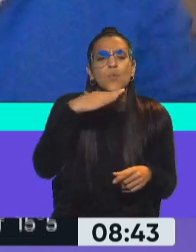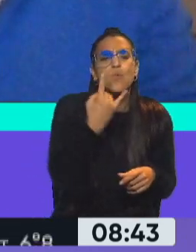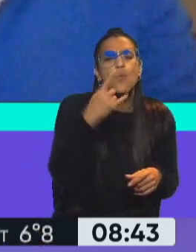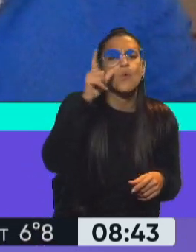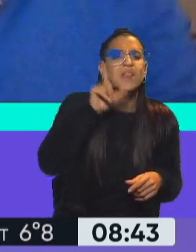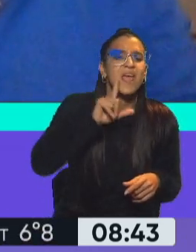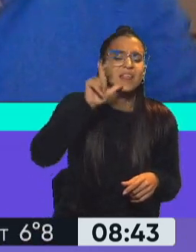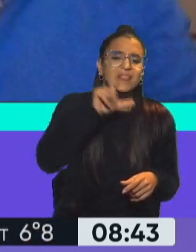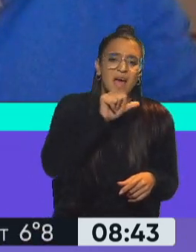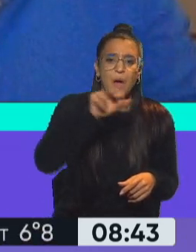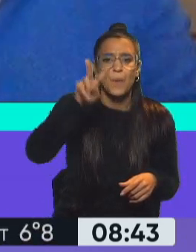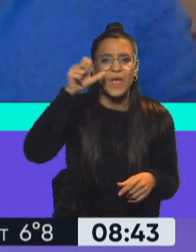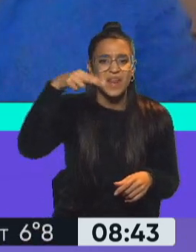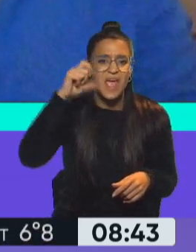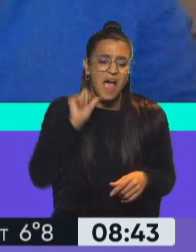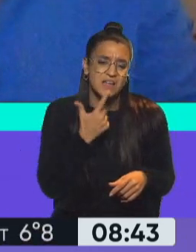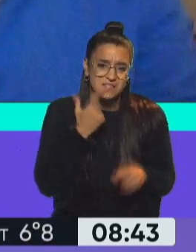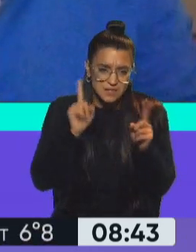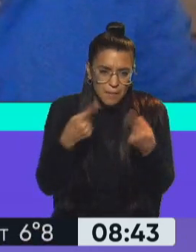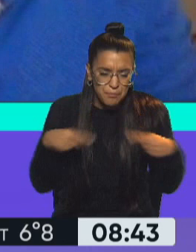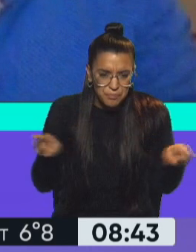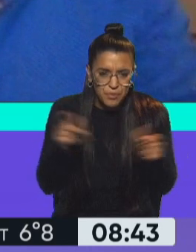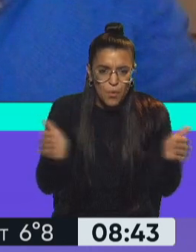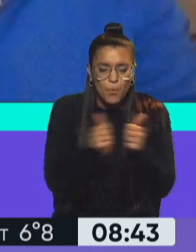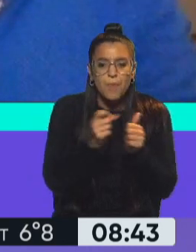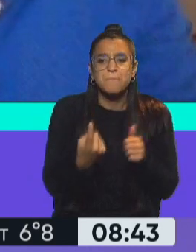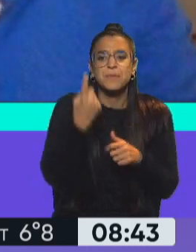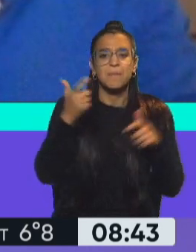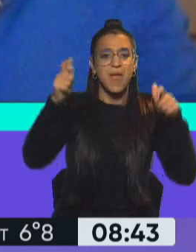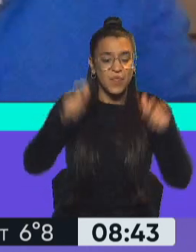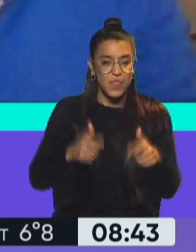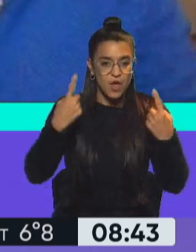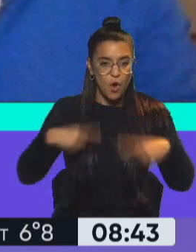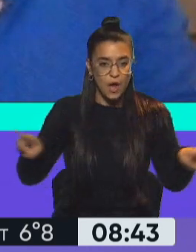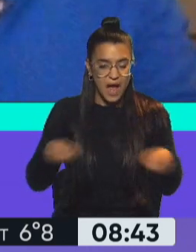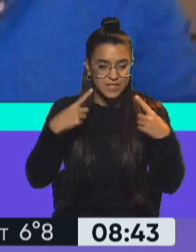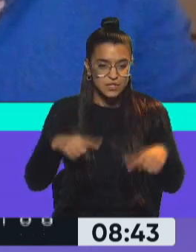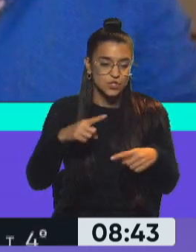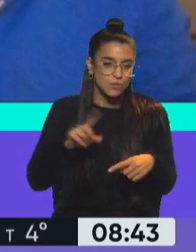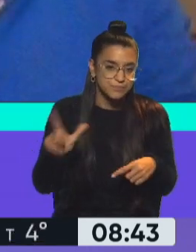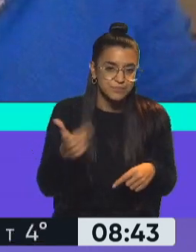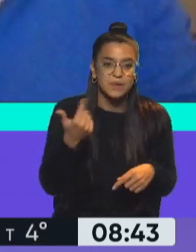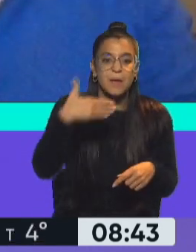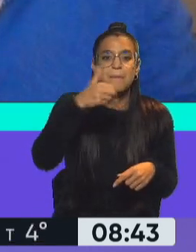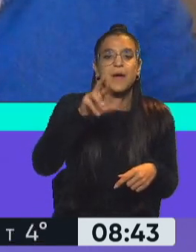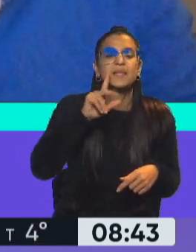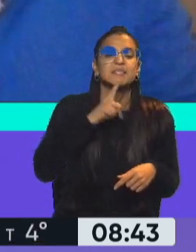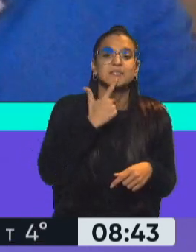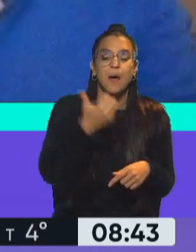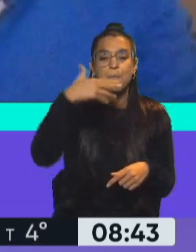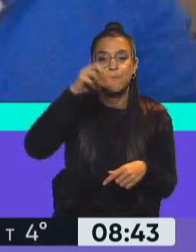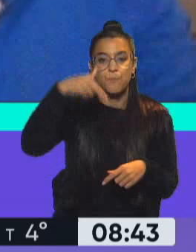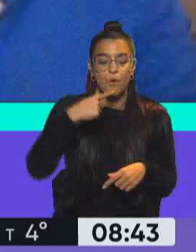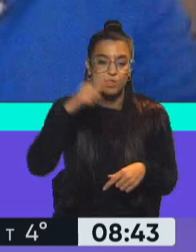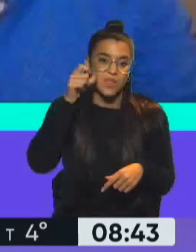Venegas también tiene una colaboración en un tema. Así que primer disco de canciones inéditas que Marisa Monte lanza en